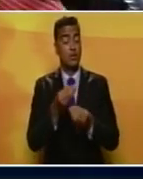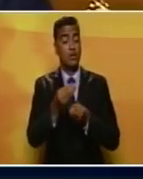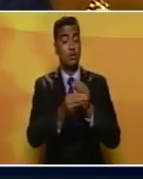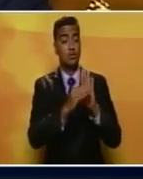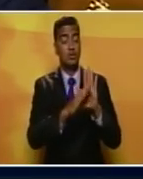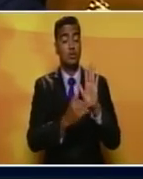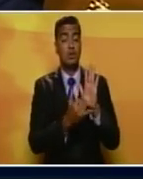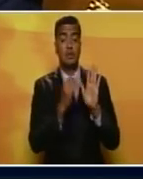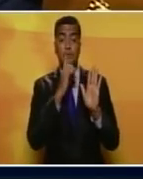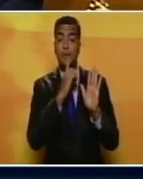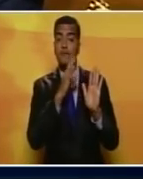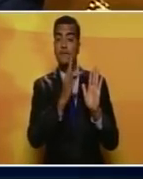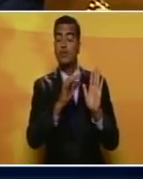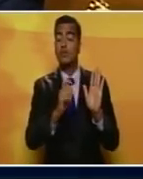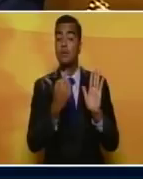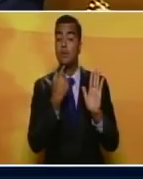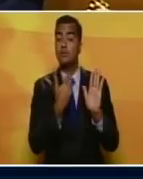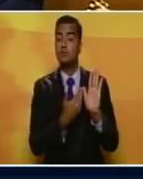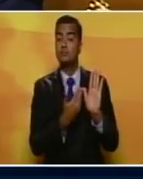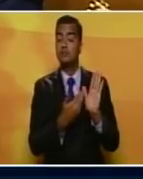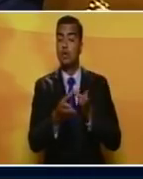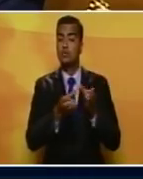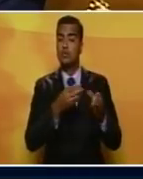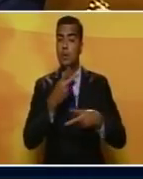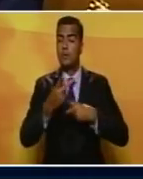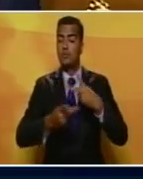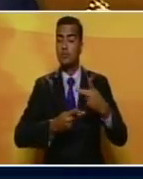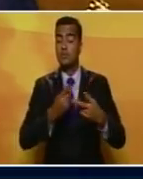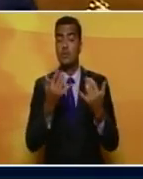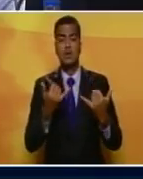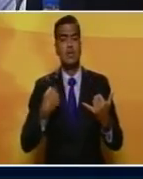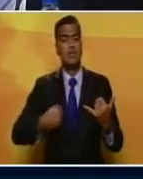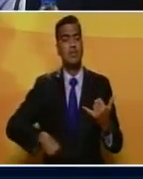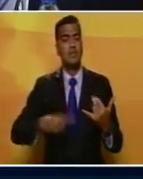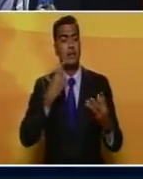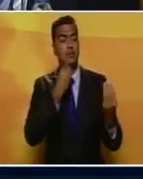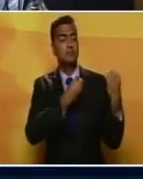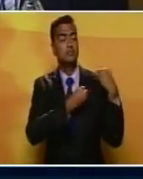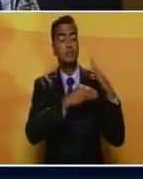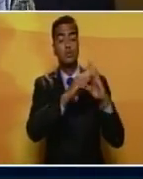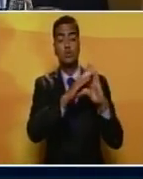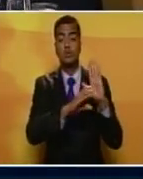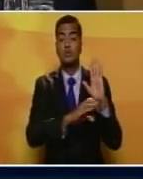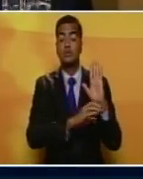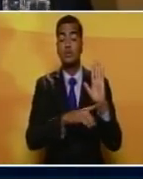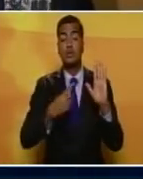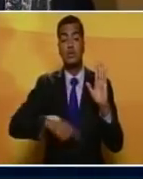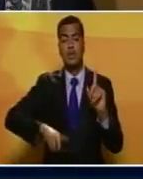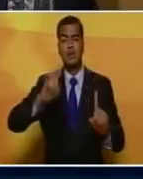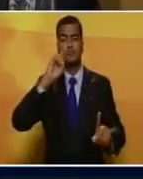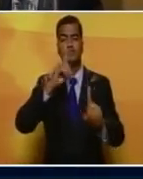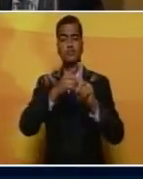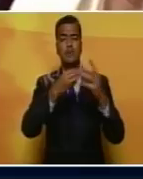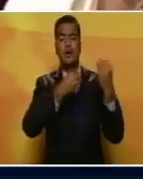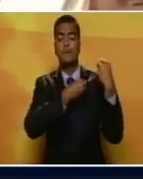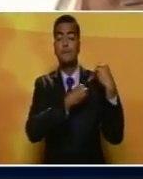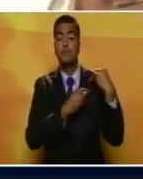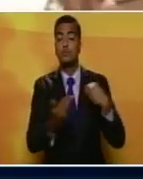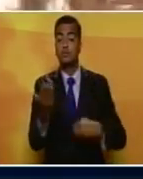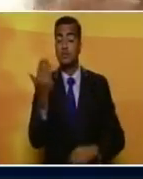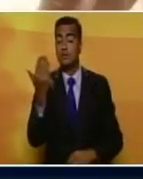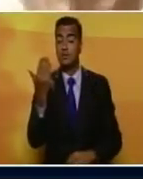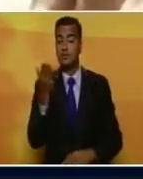de Trabajadores está estructurada para el combate de la especulación. Rafael Aníbal Camacho estuvo en el Palacio Federal Legislativo y nos ofrece